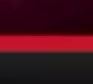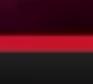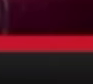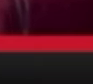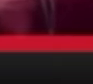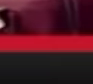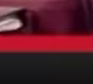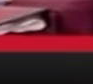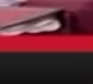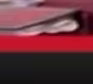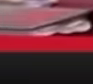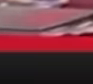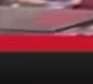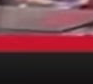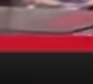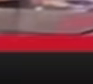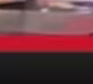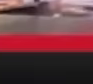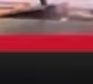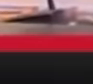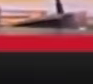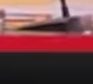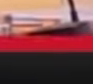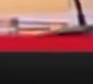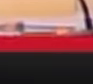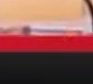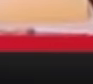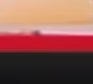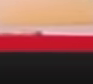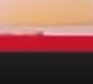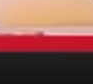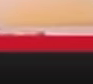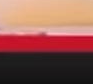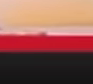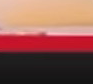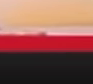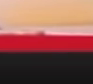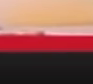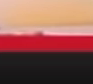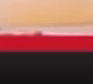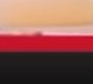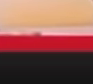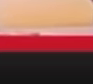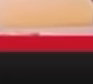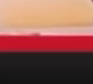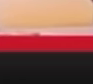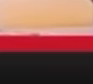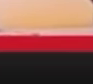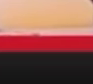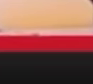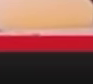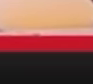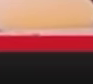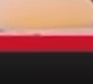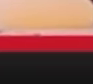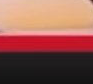Señores congresistas, atendiendo la consulta del congresista Salaverry, la gestión anterior es la que